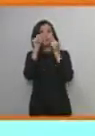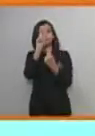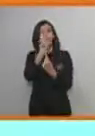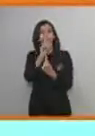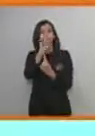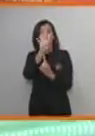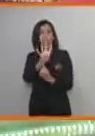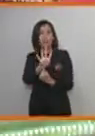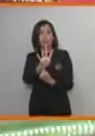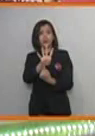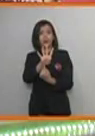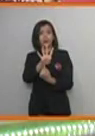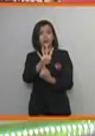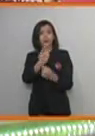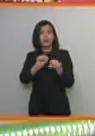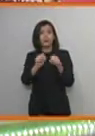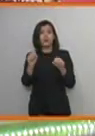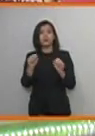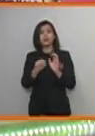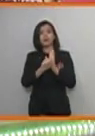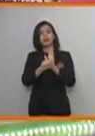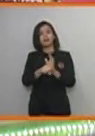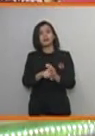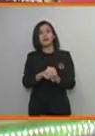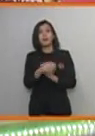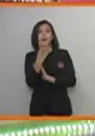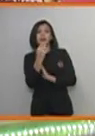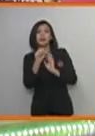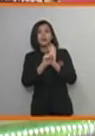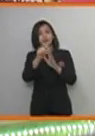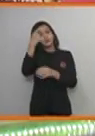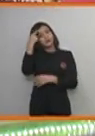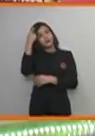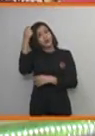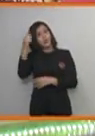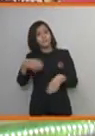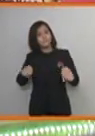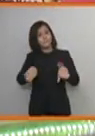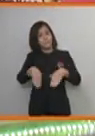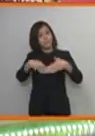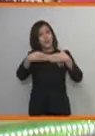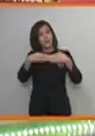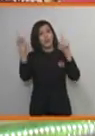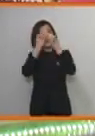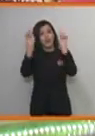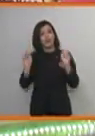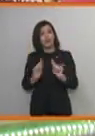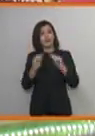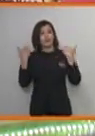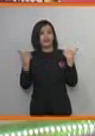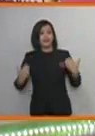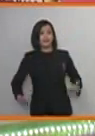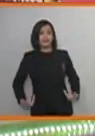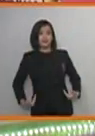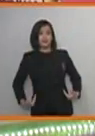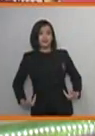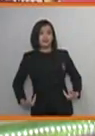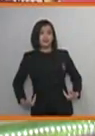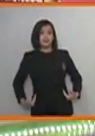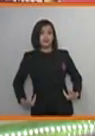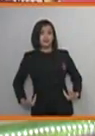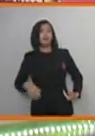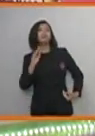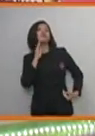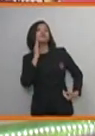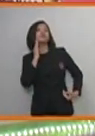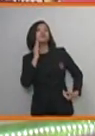el 4, el número ganador para la diaria. Es el 14 con su símbolo de sueños boda. En el cuadro del cuerpo lo podemos ubicar en la quijada